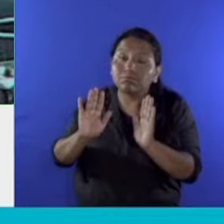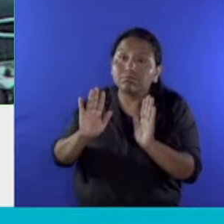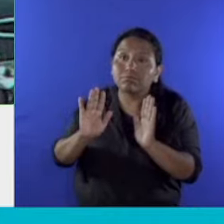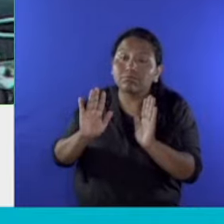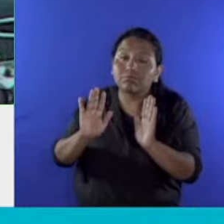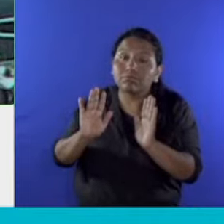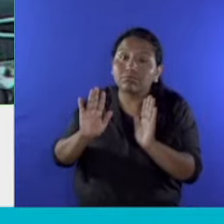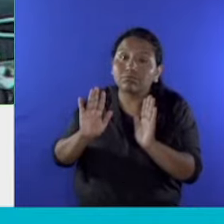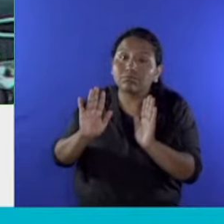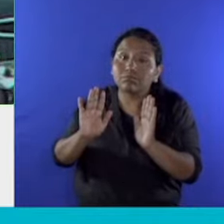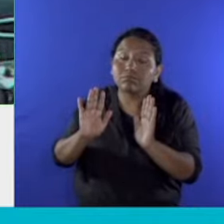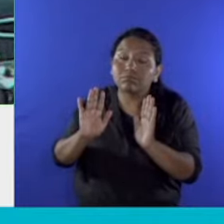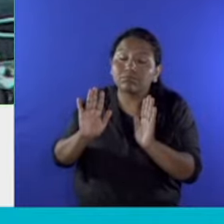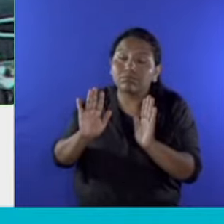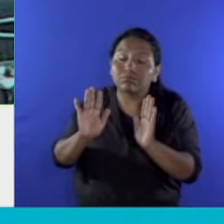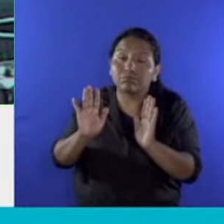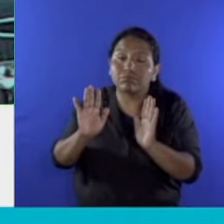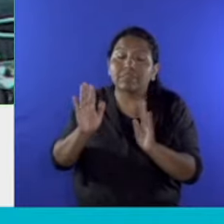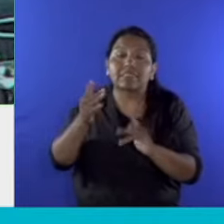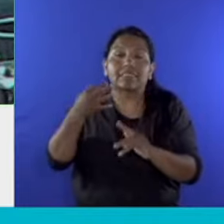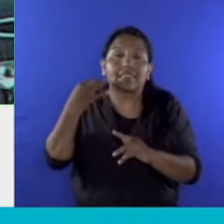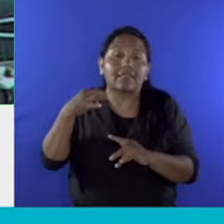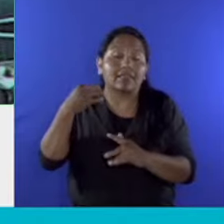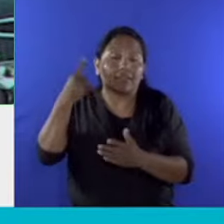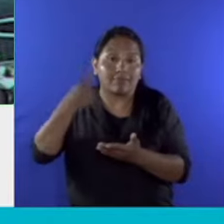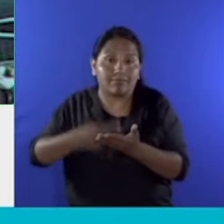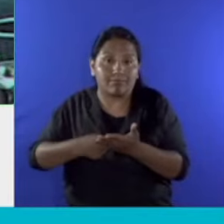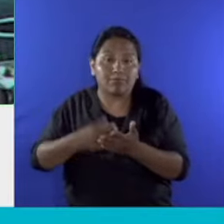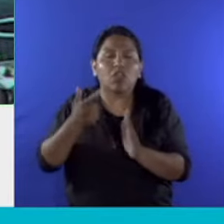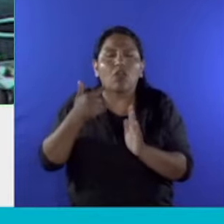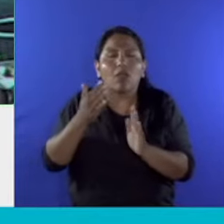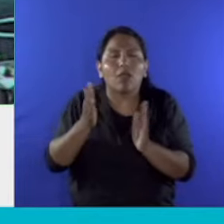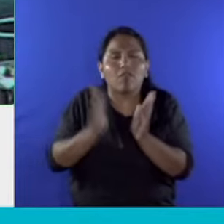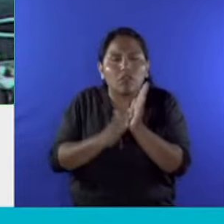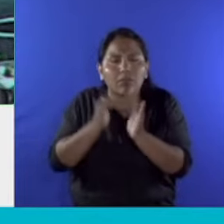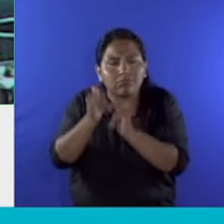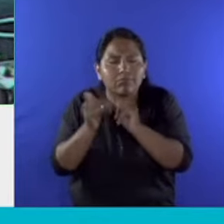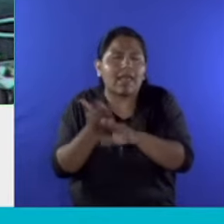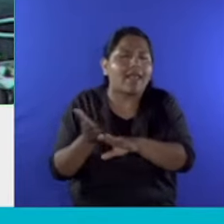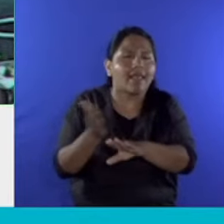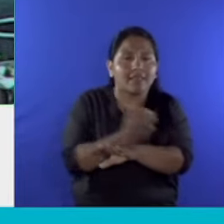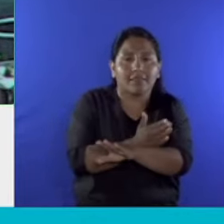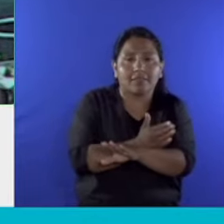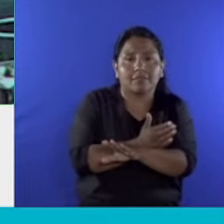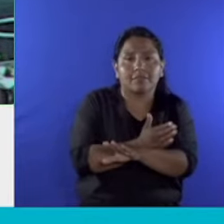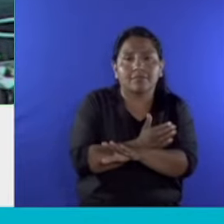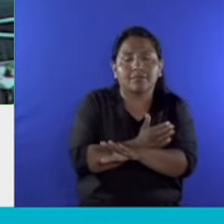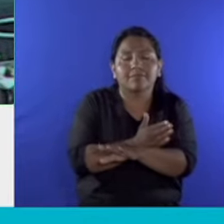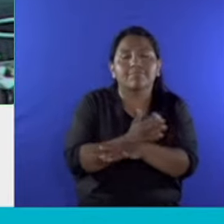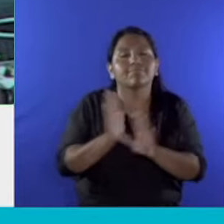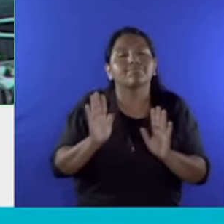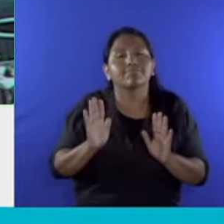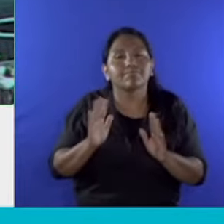si no se la estuviera tomando. Pero antes de pasar a la fundamentación, no podemos dejar de